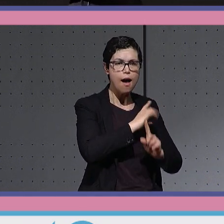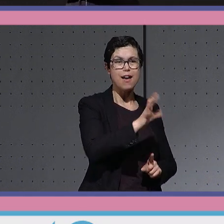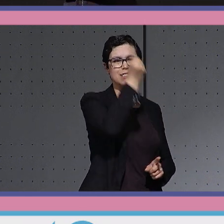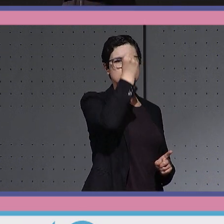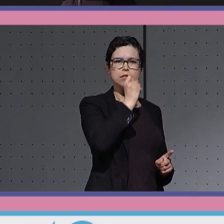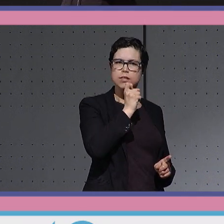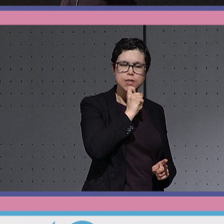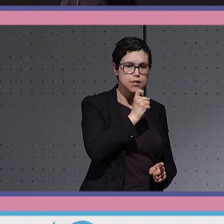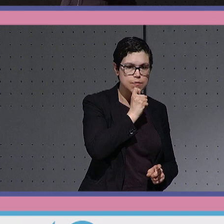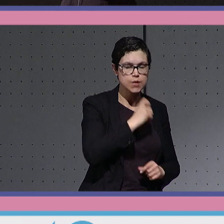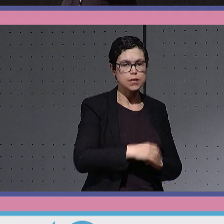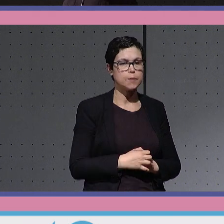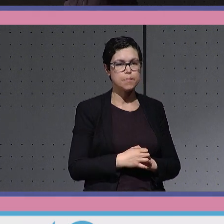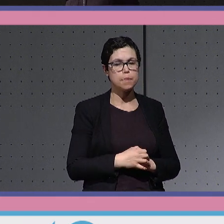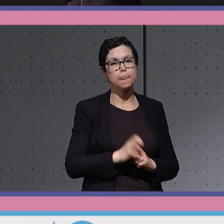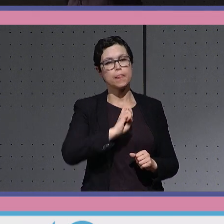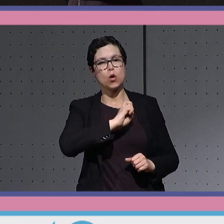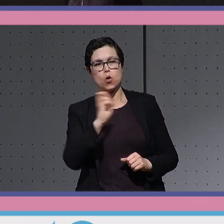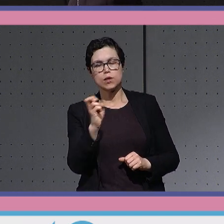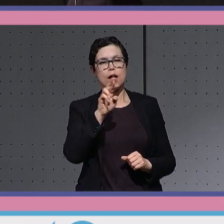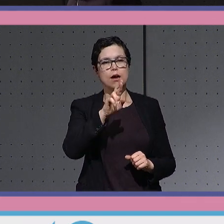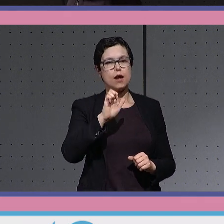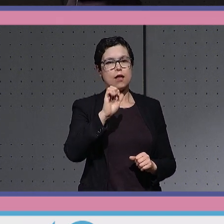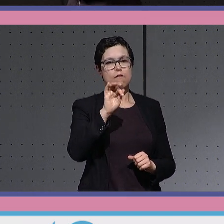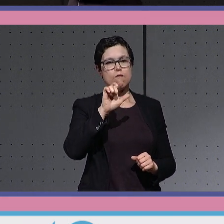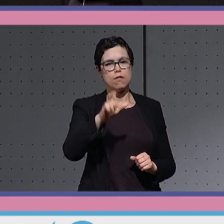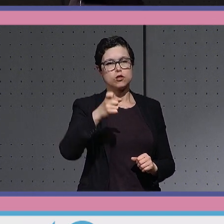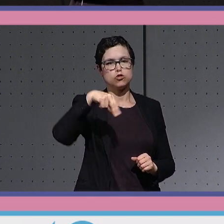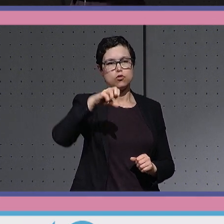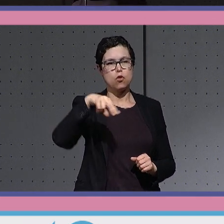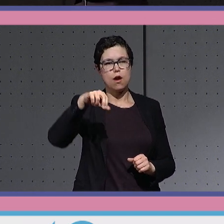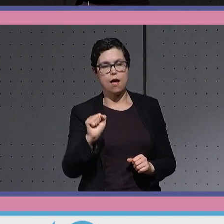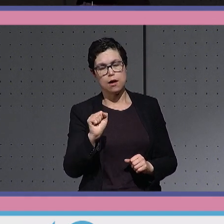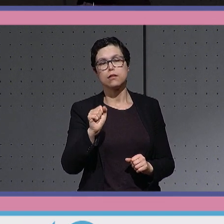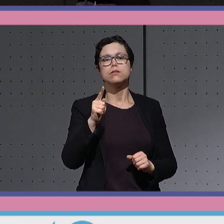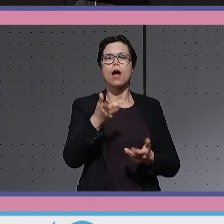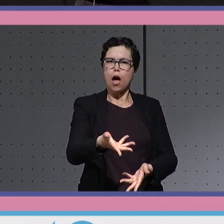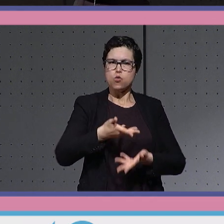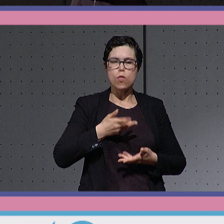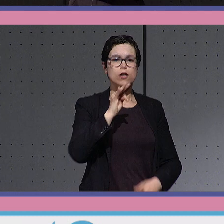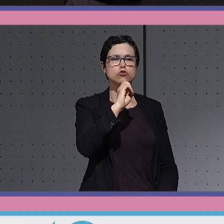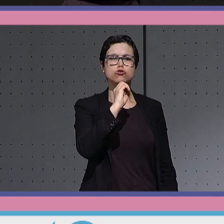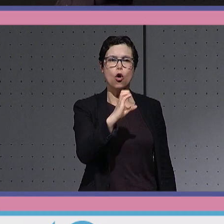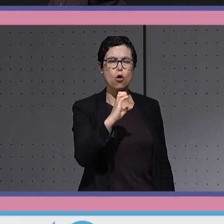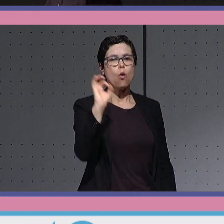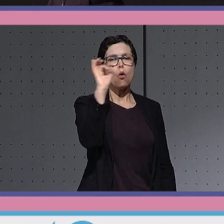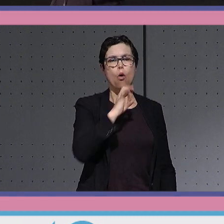medicinas. La risperidona también nos ayuda para el TOC o para la sintomatología obsesiva, esto es muy importante, y a nivel de